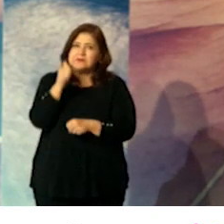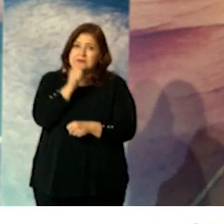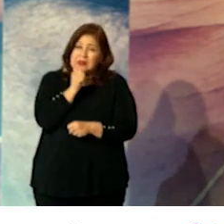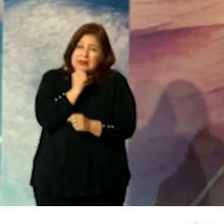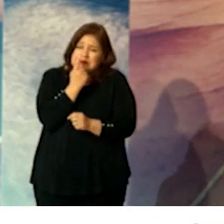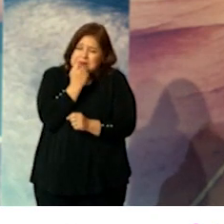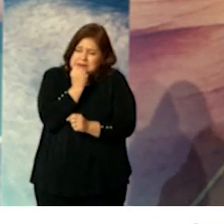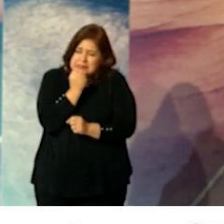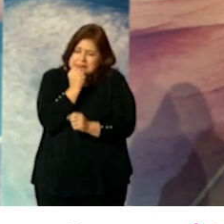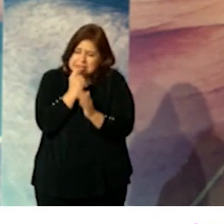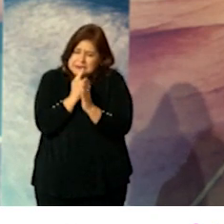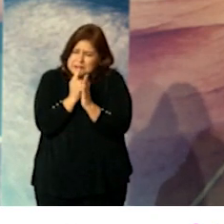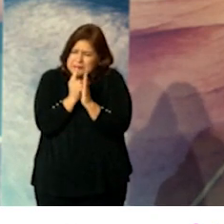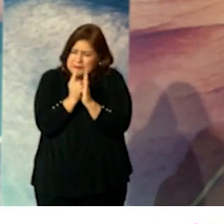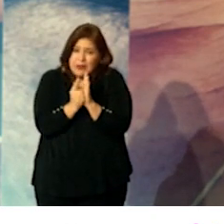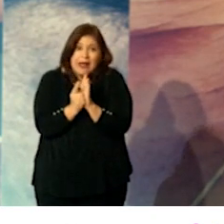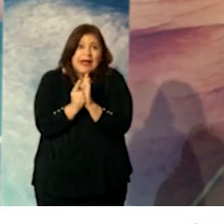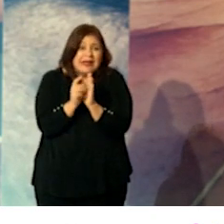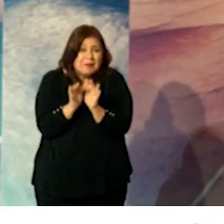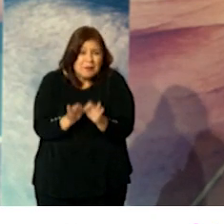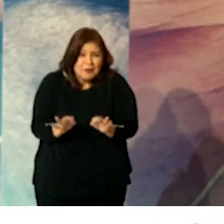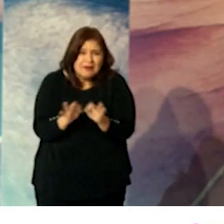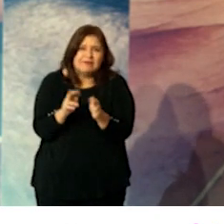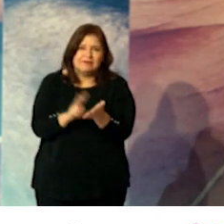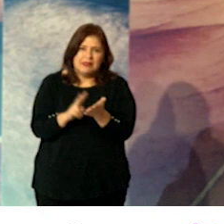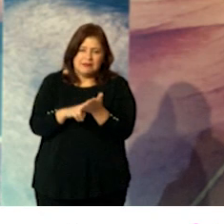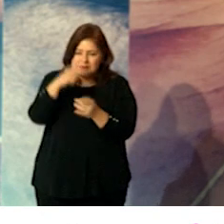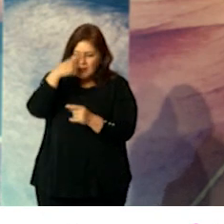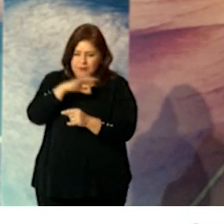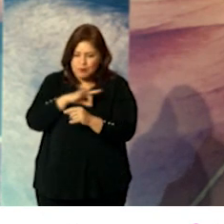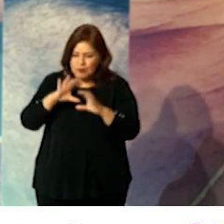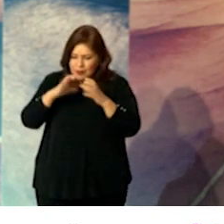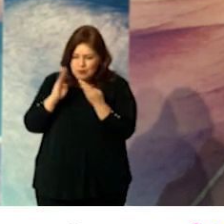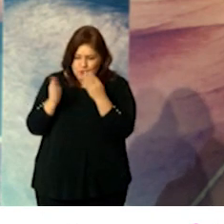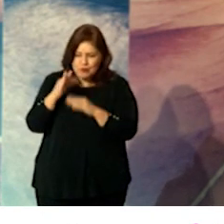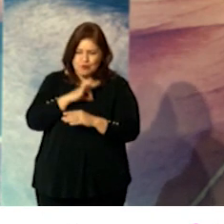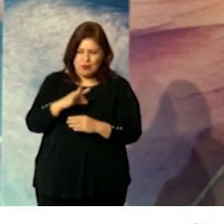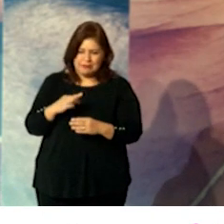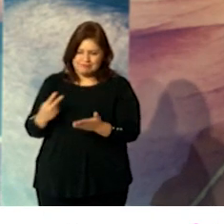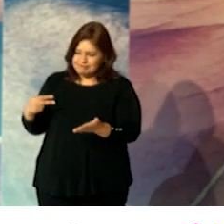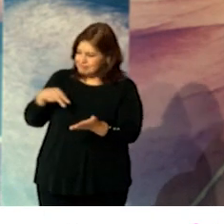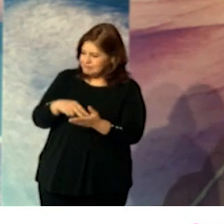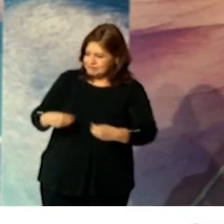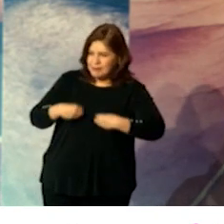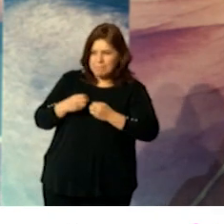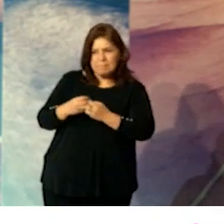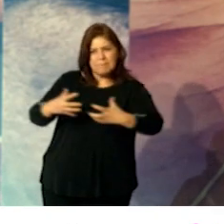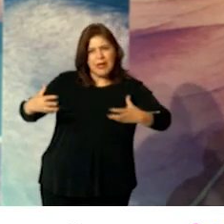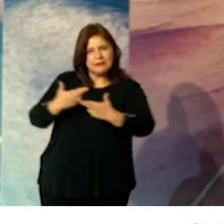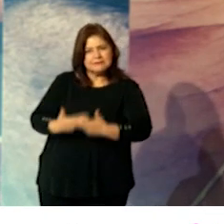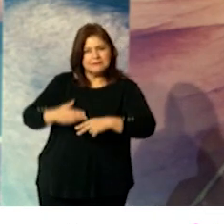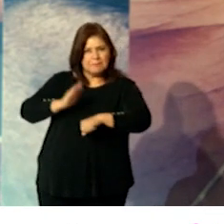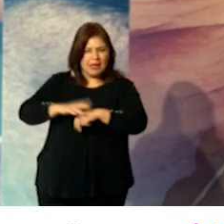cuenta, pero cuenta para hacer un mundo habitable para más personas. Porque, y